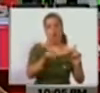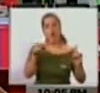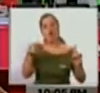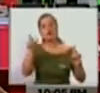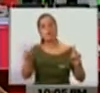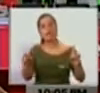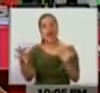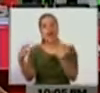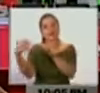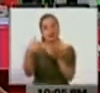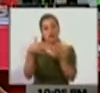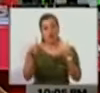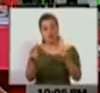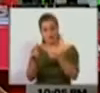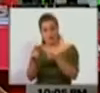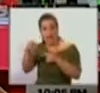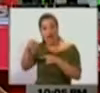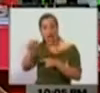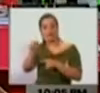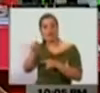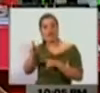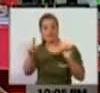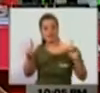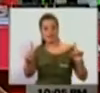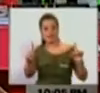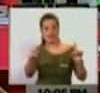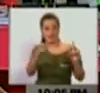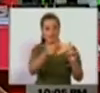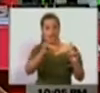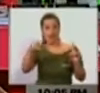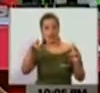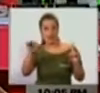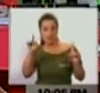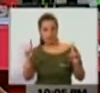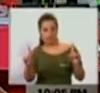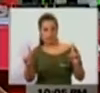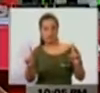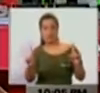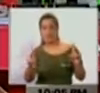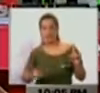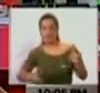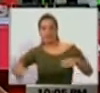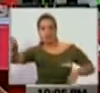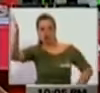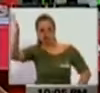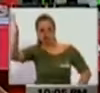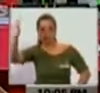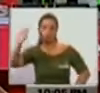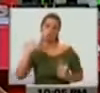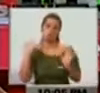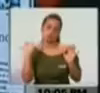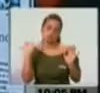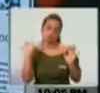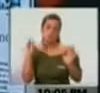Y en el 99 regresó como que aquí no había pasado nada. ¿Y qué hizo el gobierno de Caldera? Lo indultó.